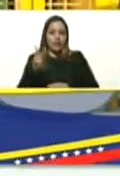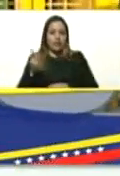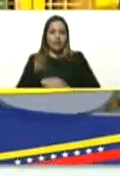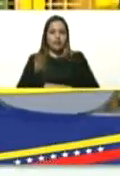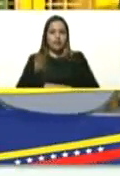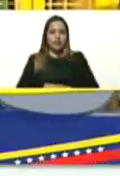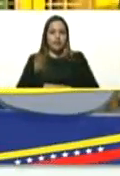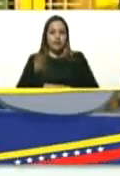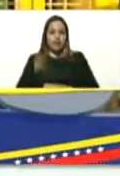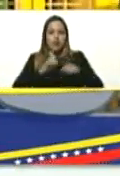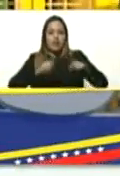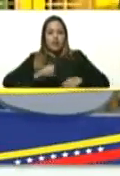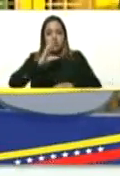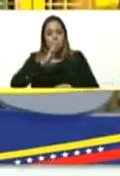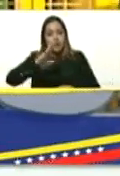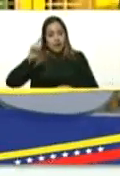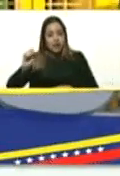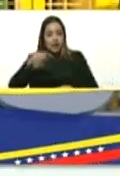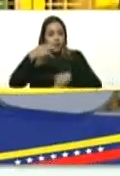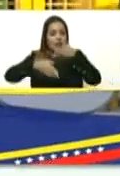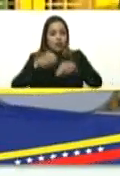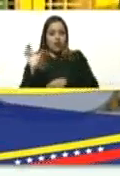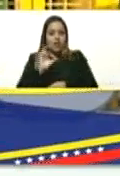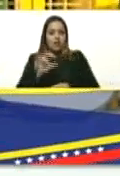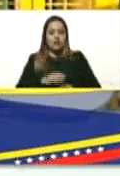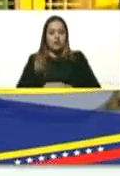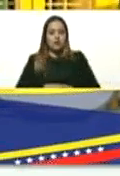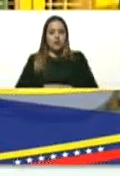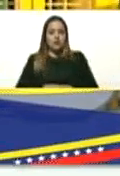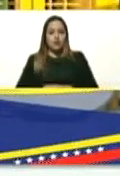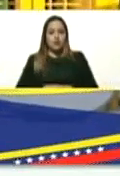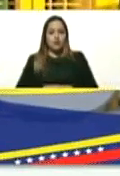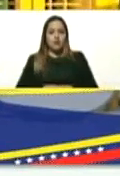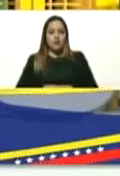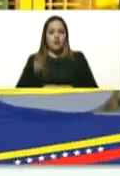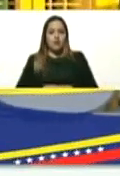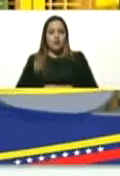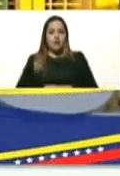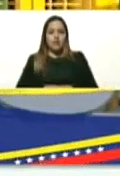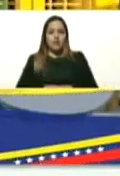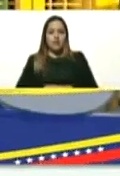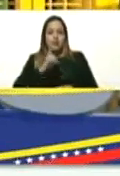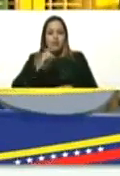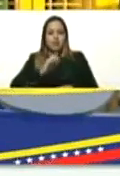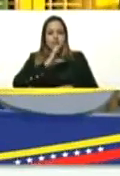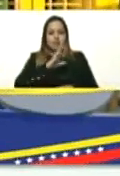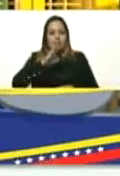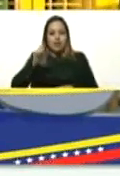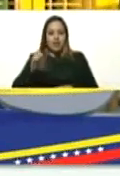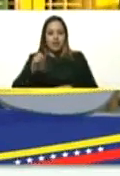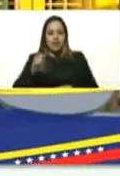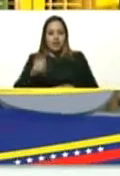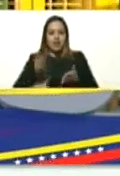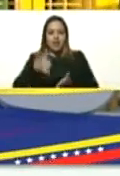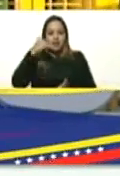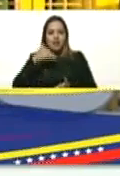los CPT del Metro de Caracas y a los CPT de CanTV,